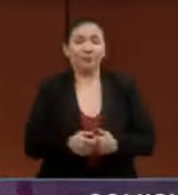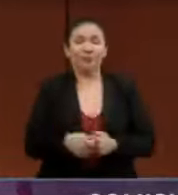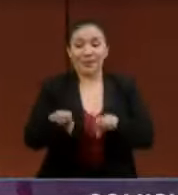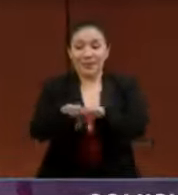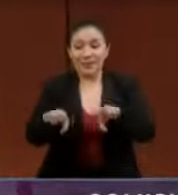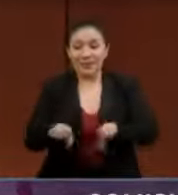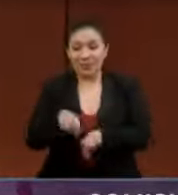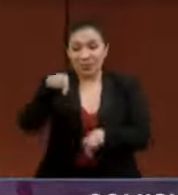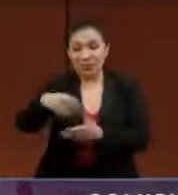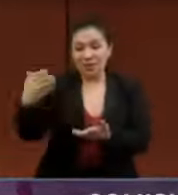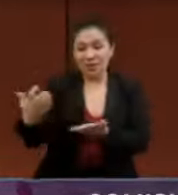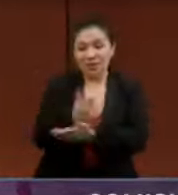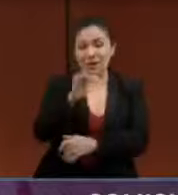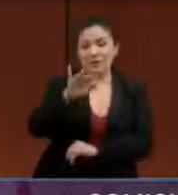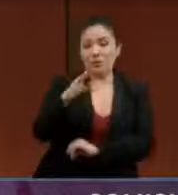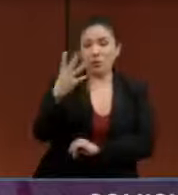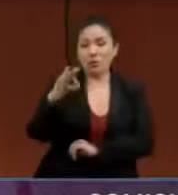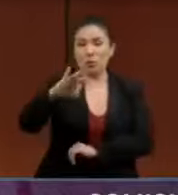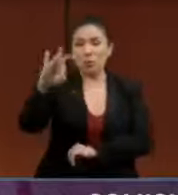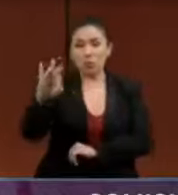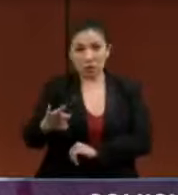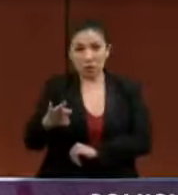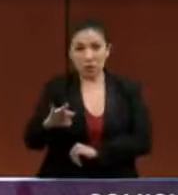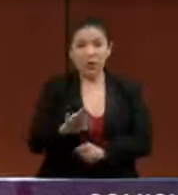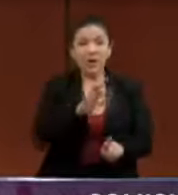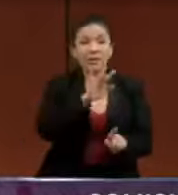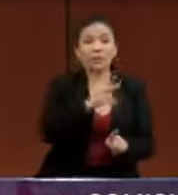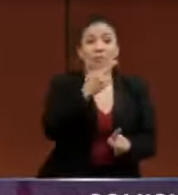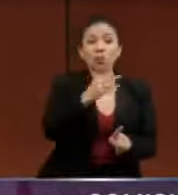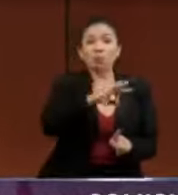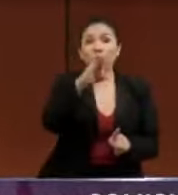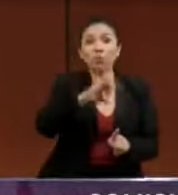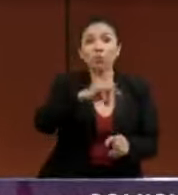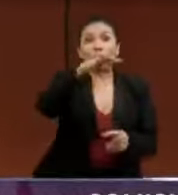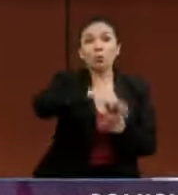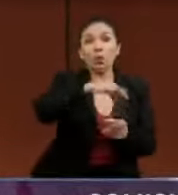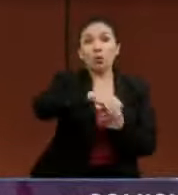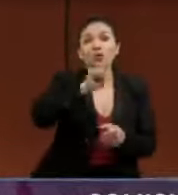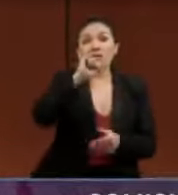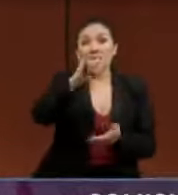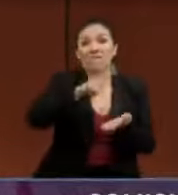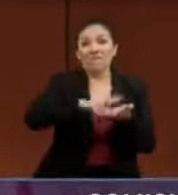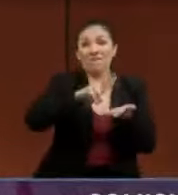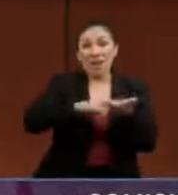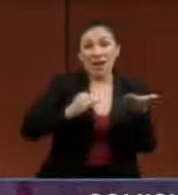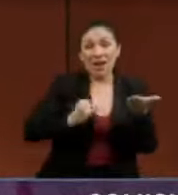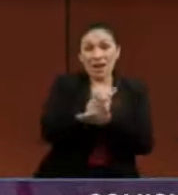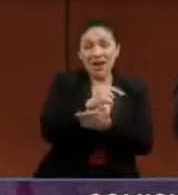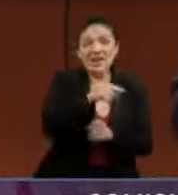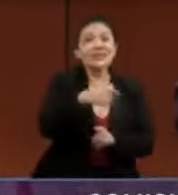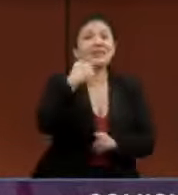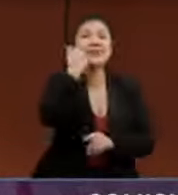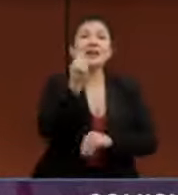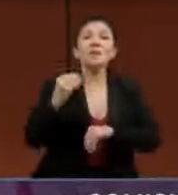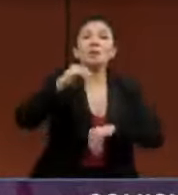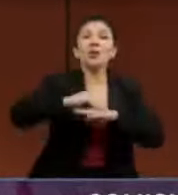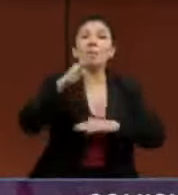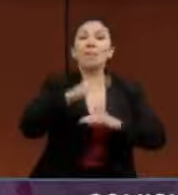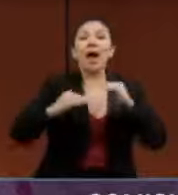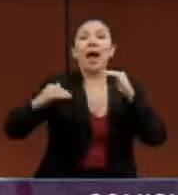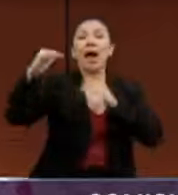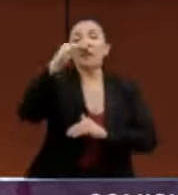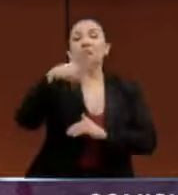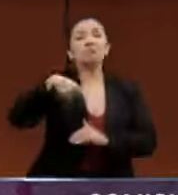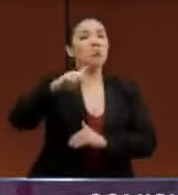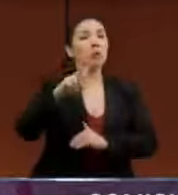el 54%, 58% con votación válida emitida, que aspiraba a tener una mayoría calificada, pero